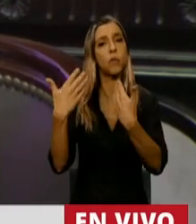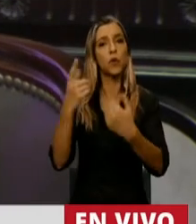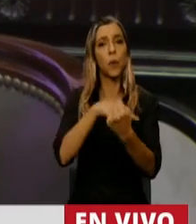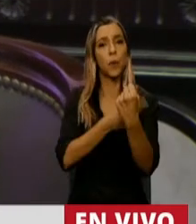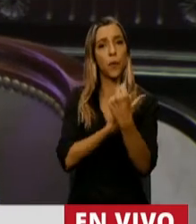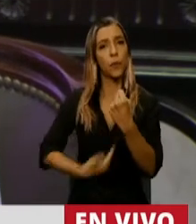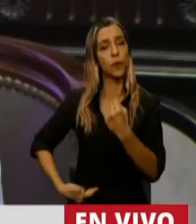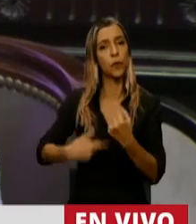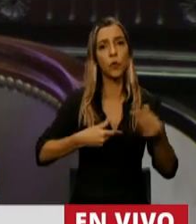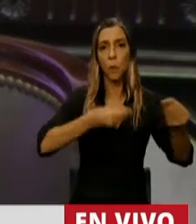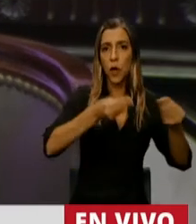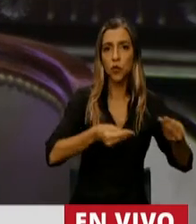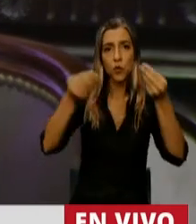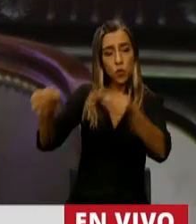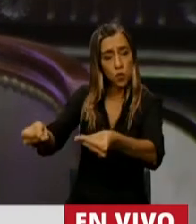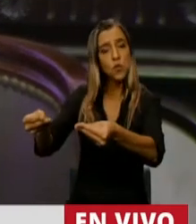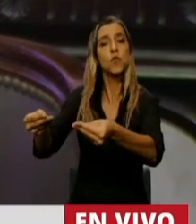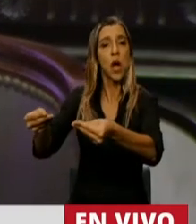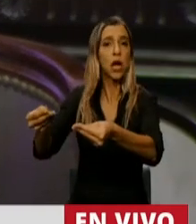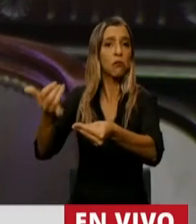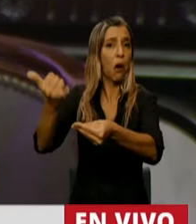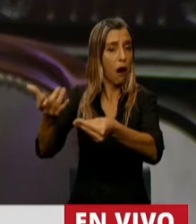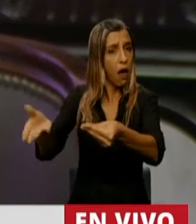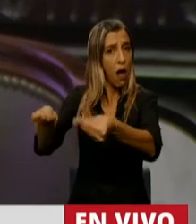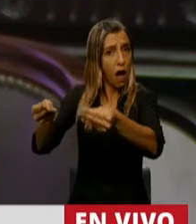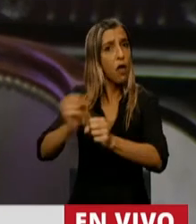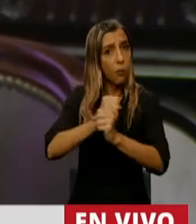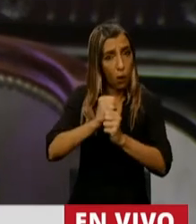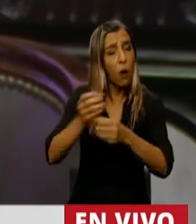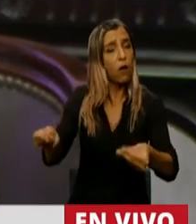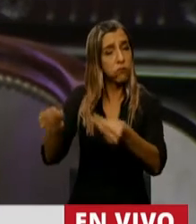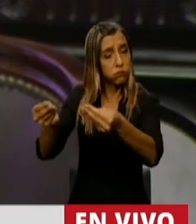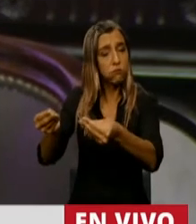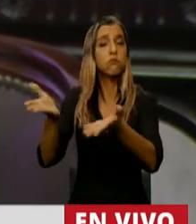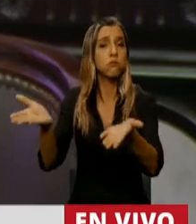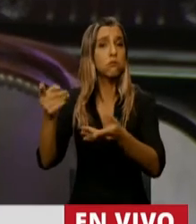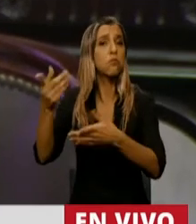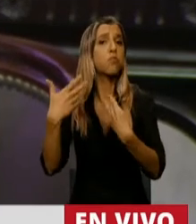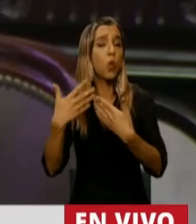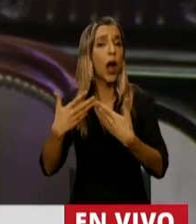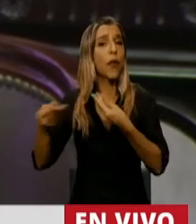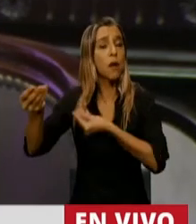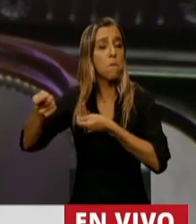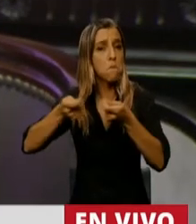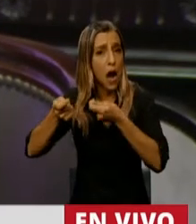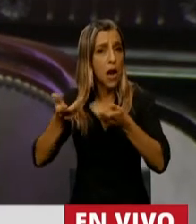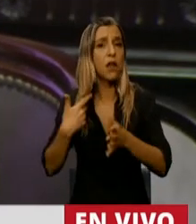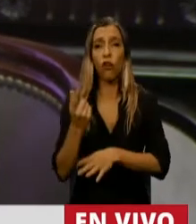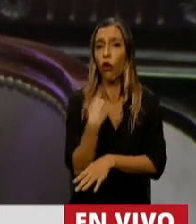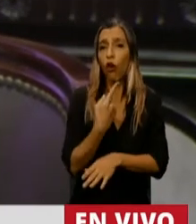Poder Ejecutivo de contar con un presupuesto aprobado, un presupuesto en el cual tenemos muchas diferencias que ya se